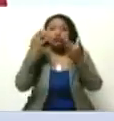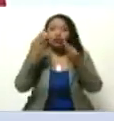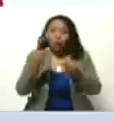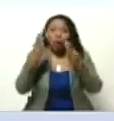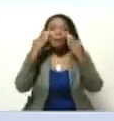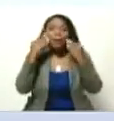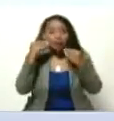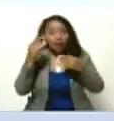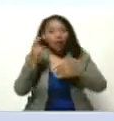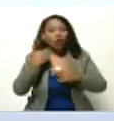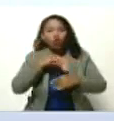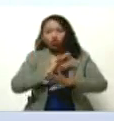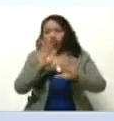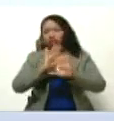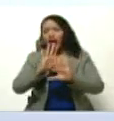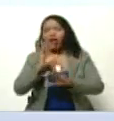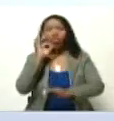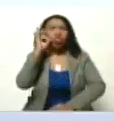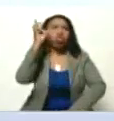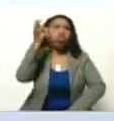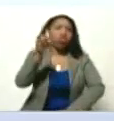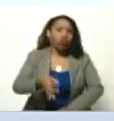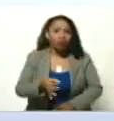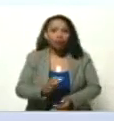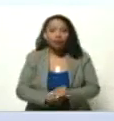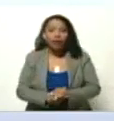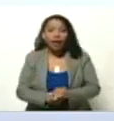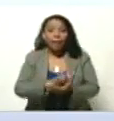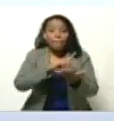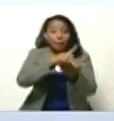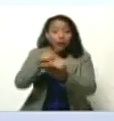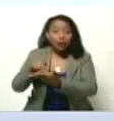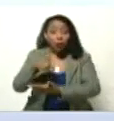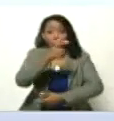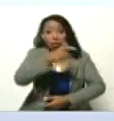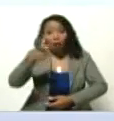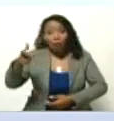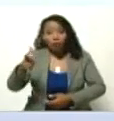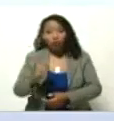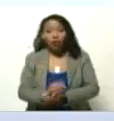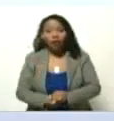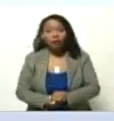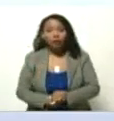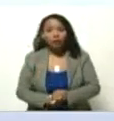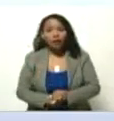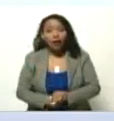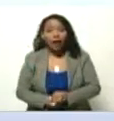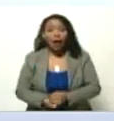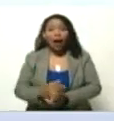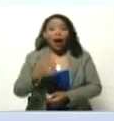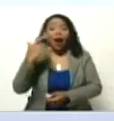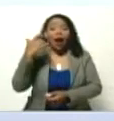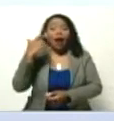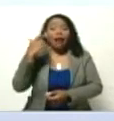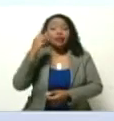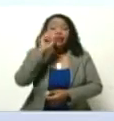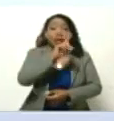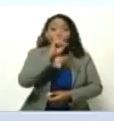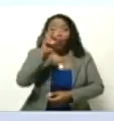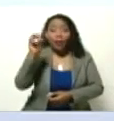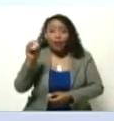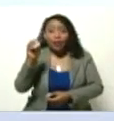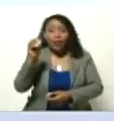experiencia que hemos tenido, de participación debe estar en 120 personas por